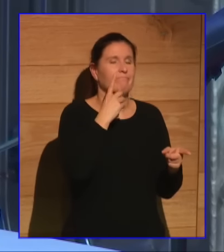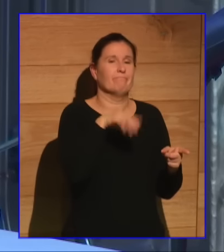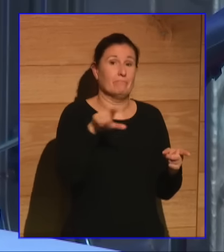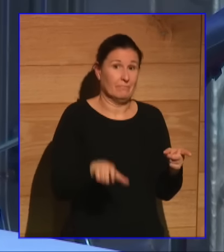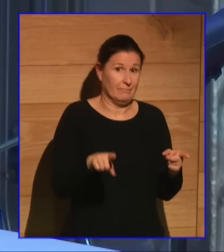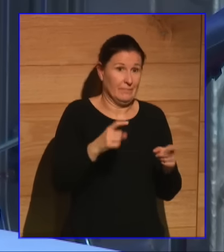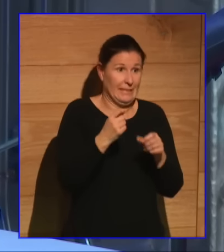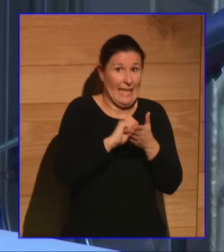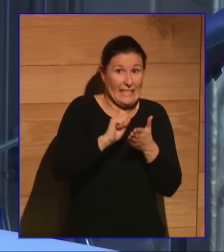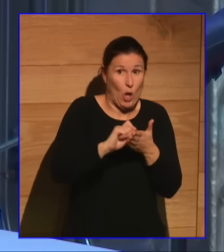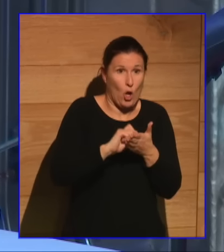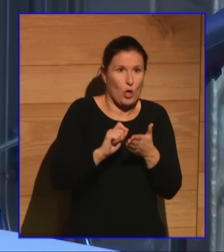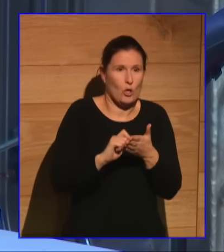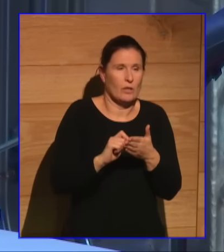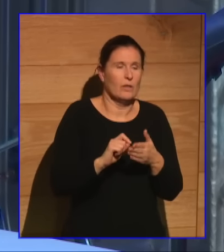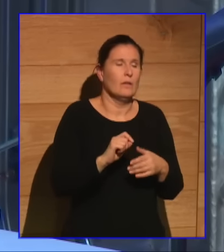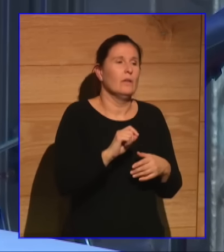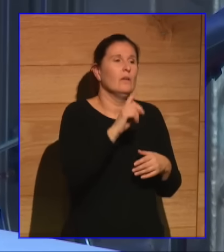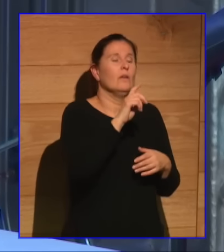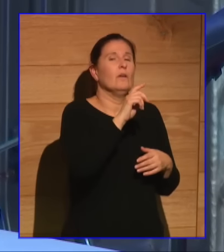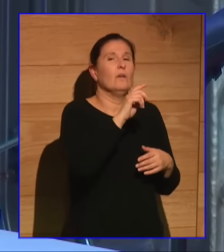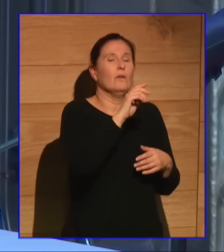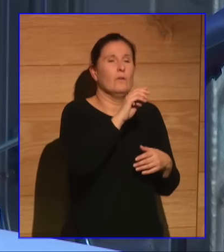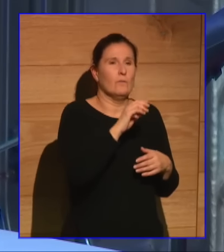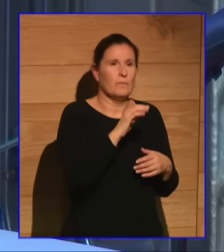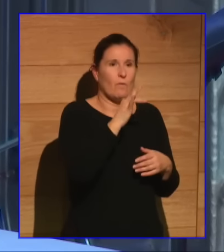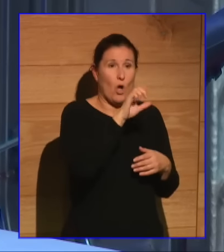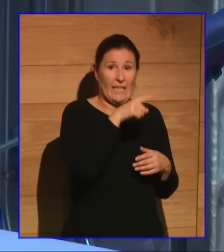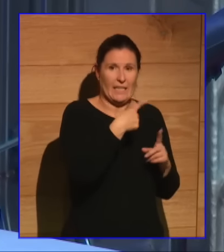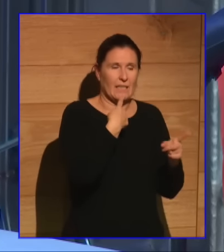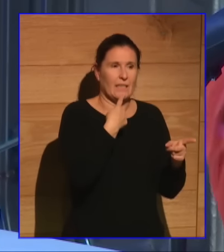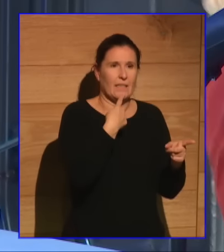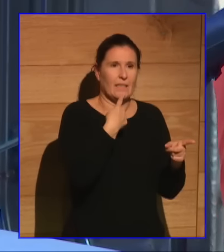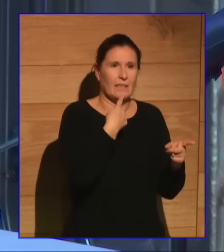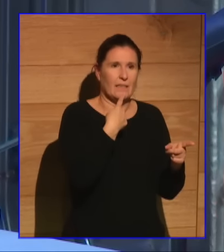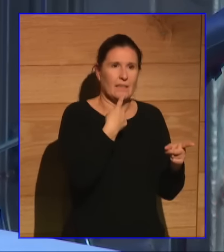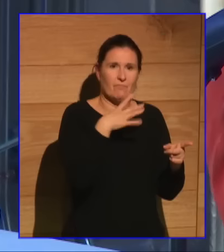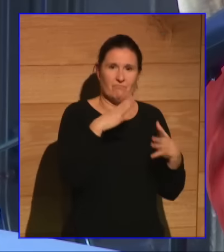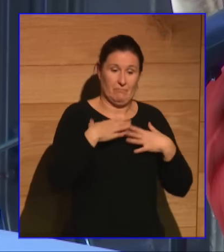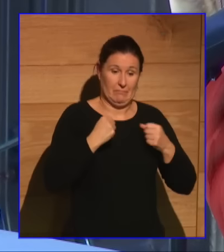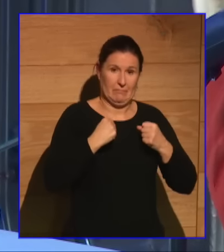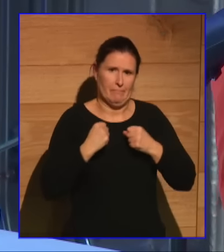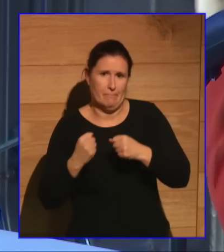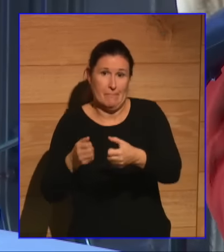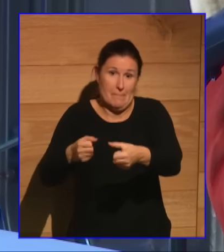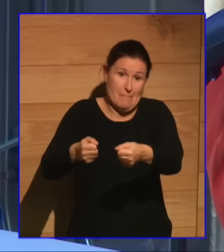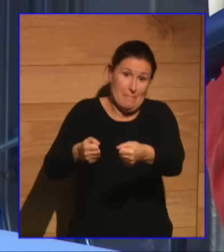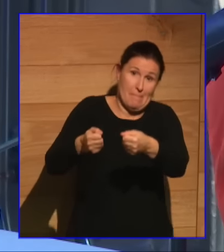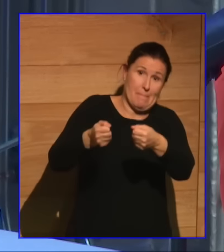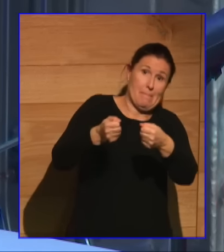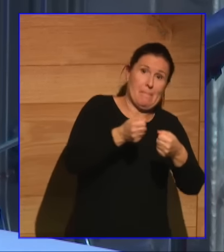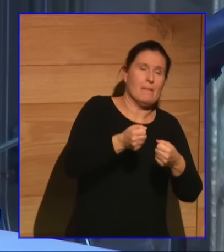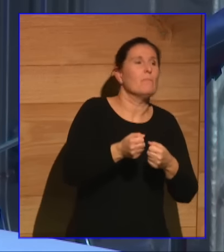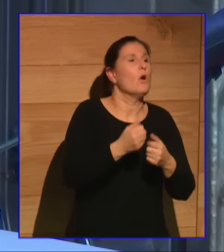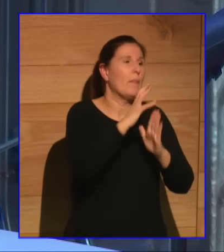escritor, el Poldek prácticamente le agarra por las solapas. Un 20 le hace, ¿eh? Un 20% le